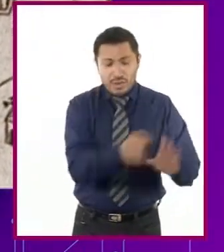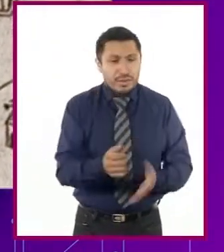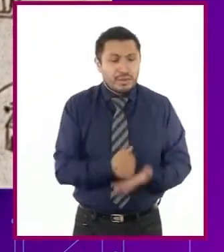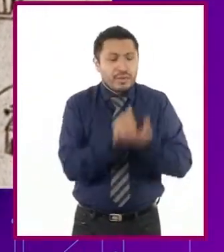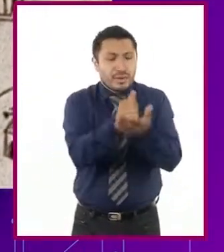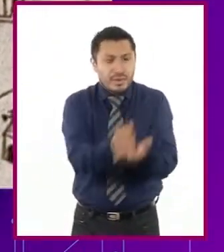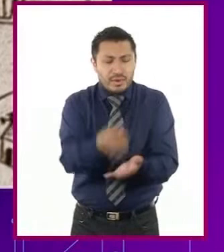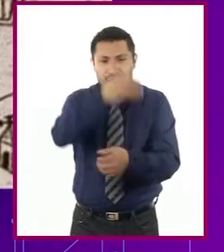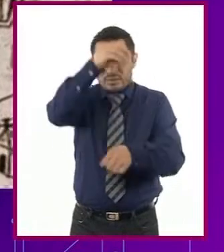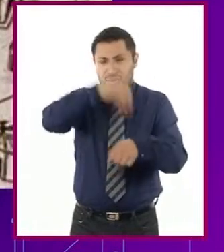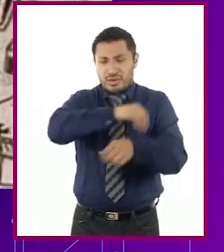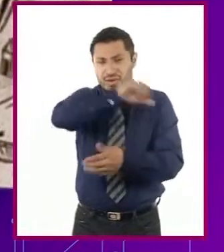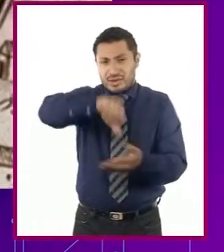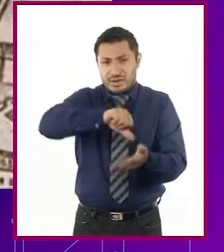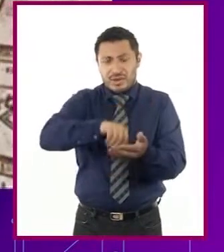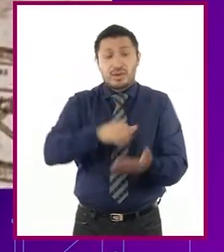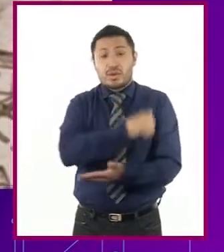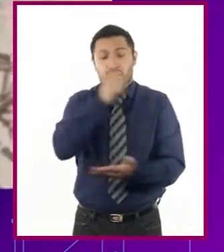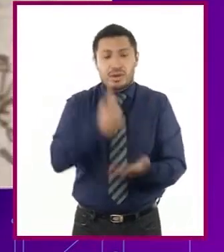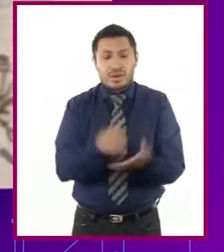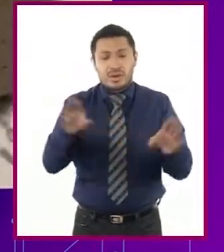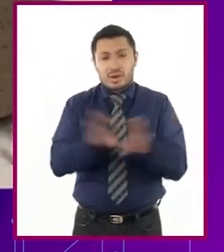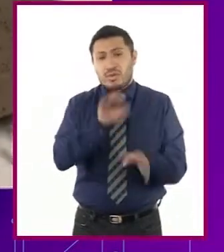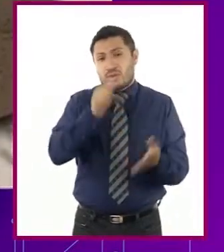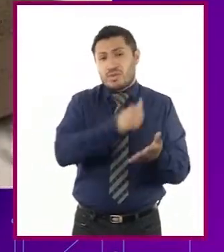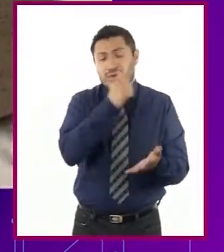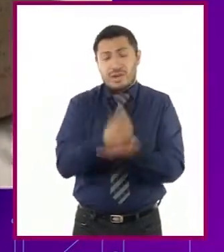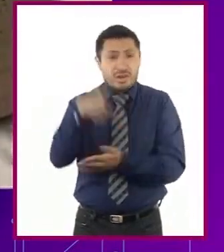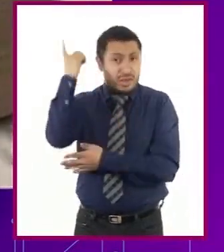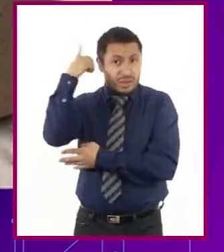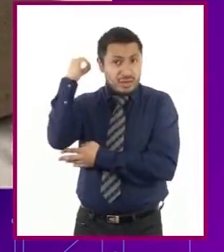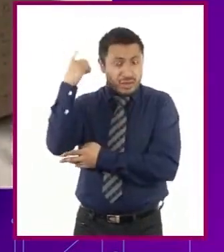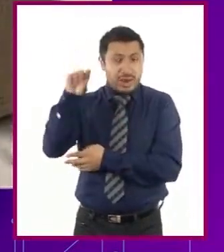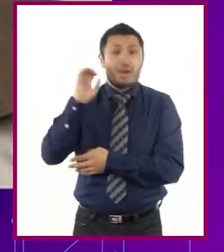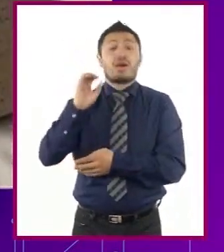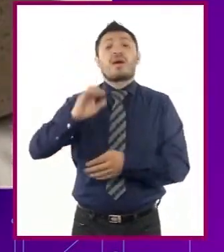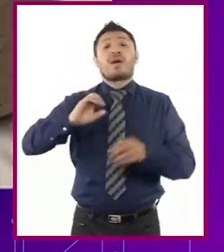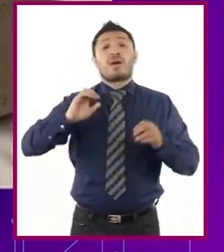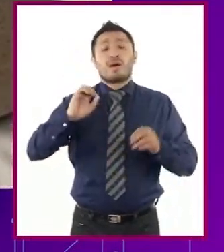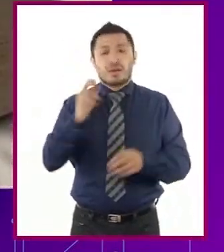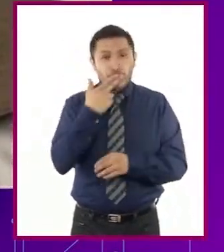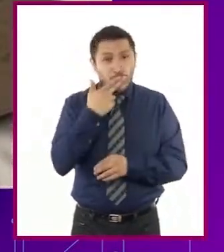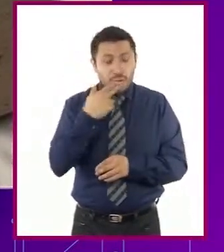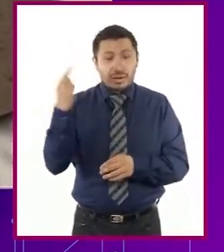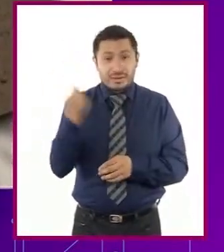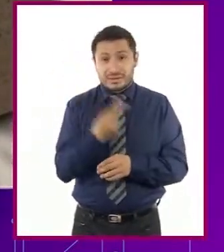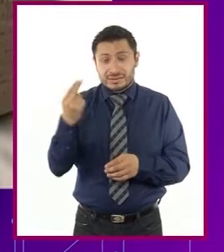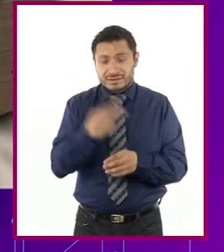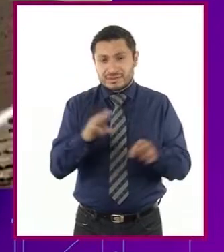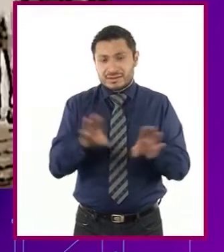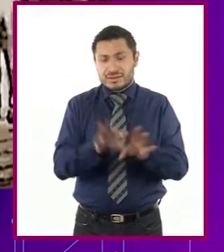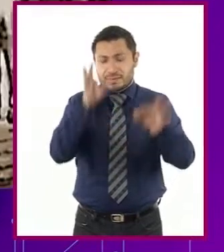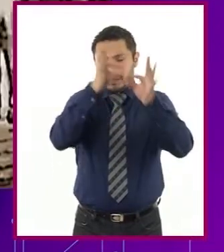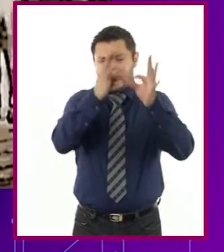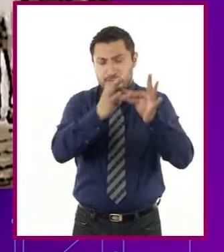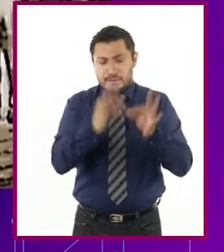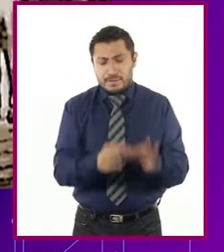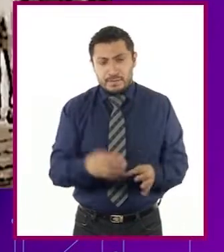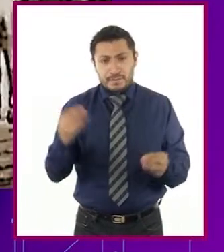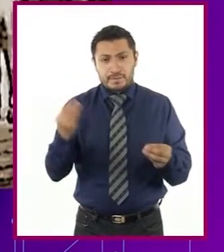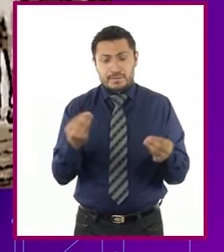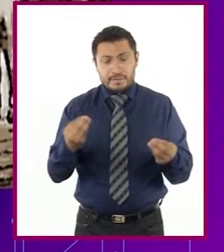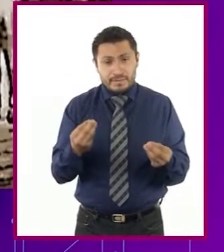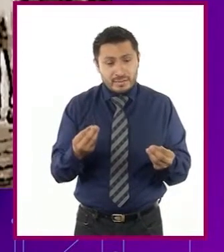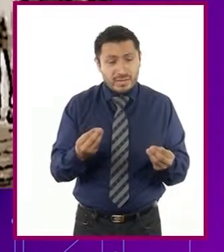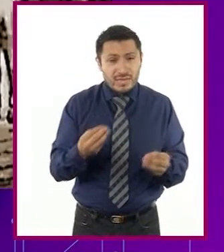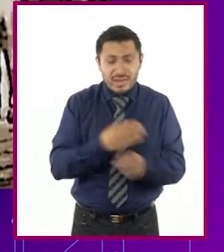de centros urbanos, como el caso de las ciudades de Durango y Chihuahua, que requerían satisfacer la demanda de productos agrícolas y